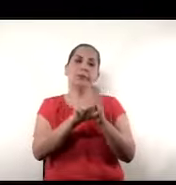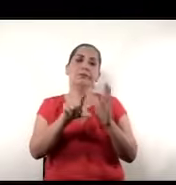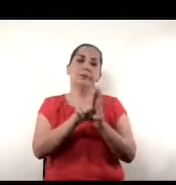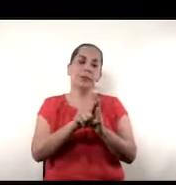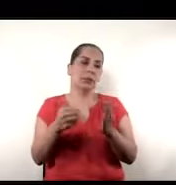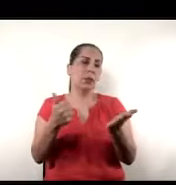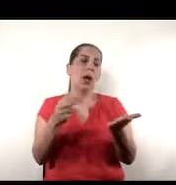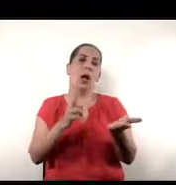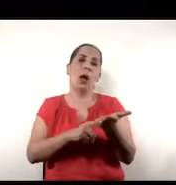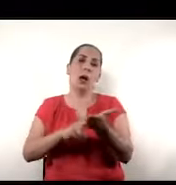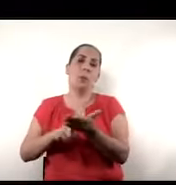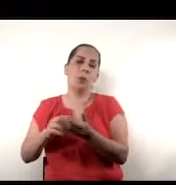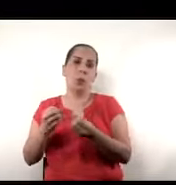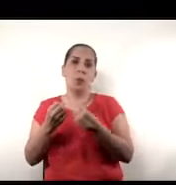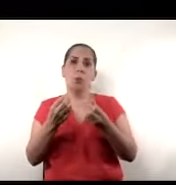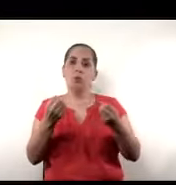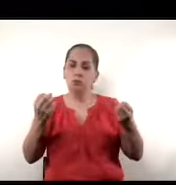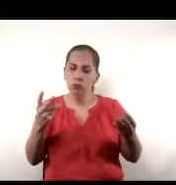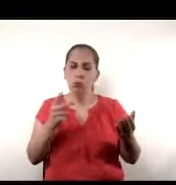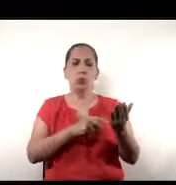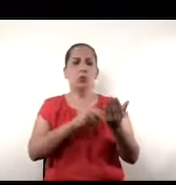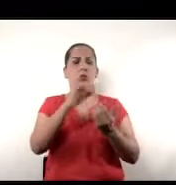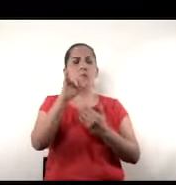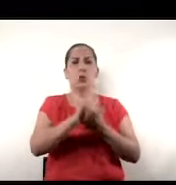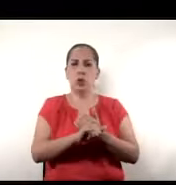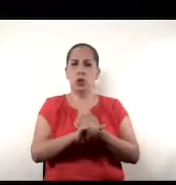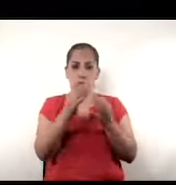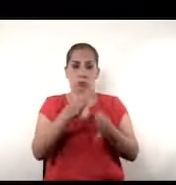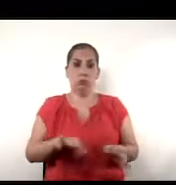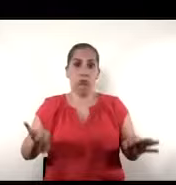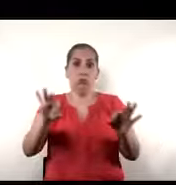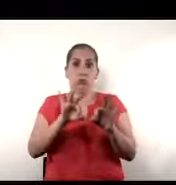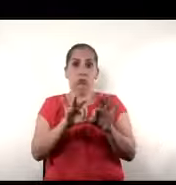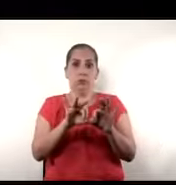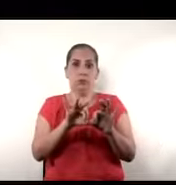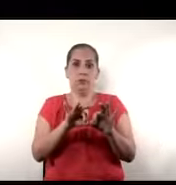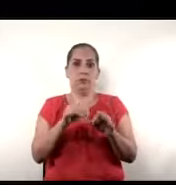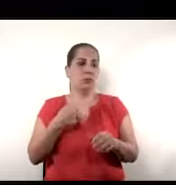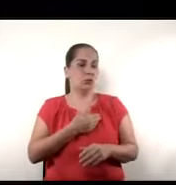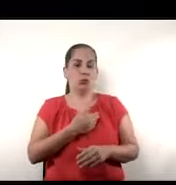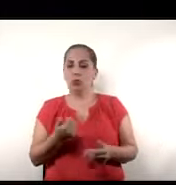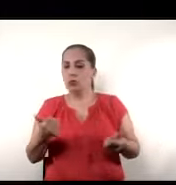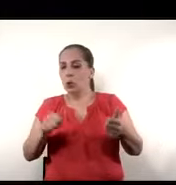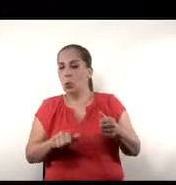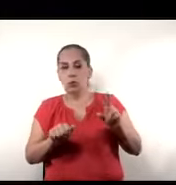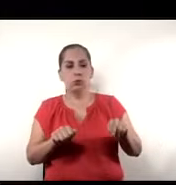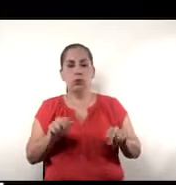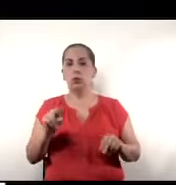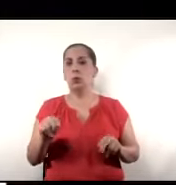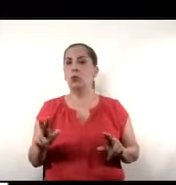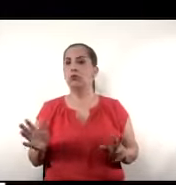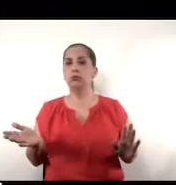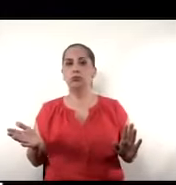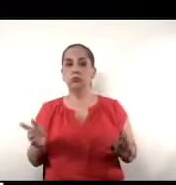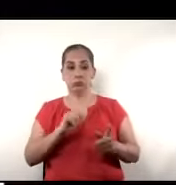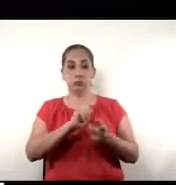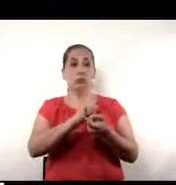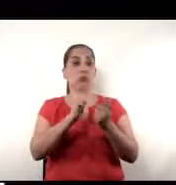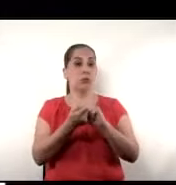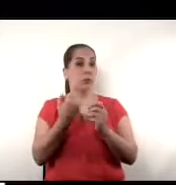una cantidad importante de proyectos trascendentales. Insisto, estemos de acuerdo o no con ellos. La reforma